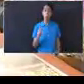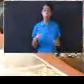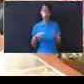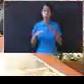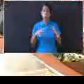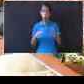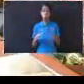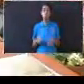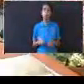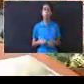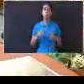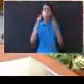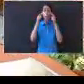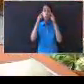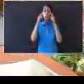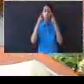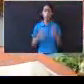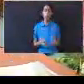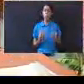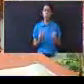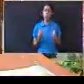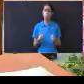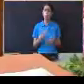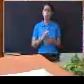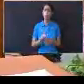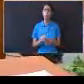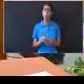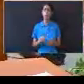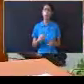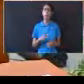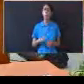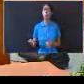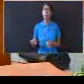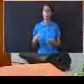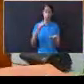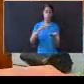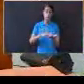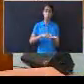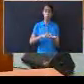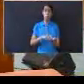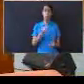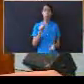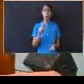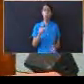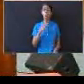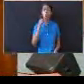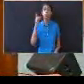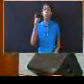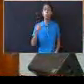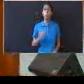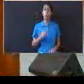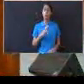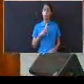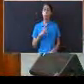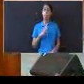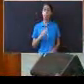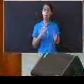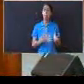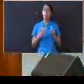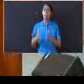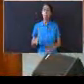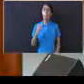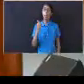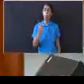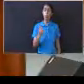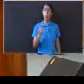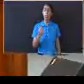Y tantas cosas que han pasado, hermano. En medio de eso, Dios tiene planes buenos. Para usted y para mí, Dios